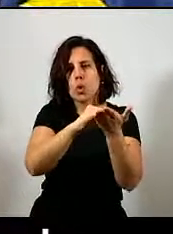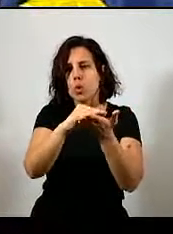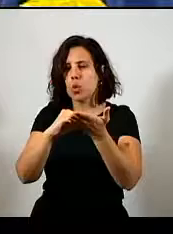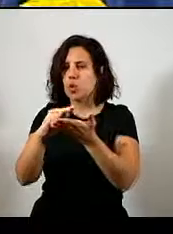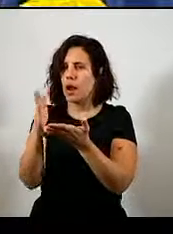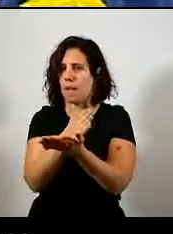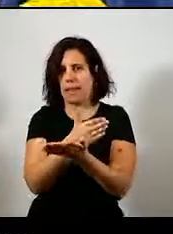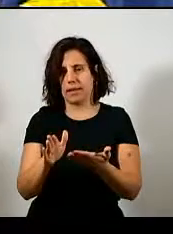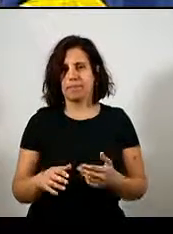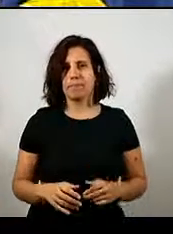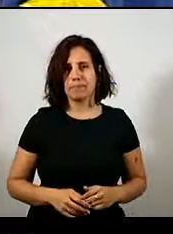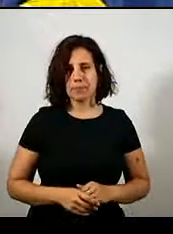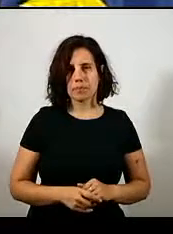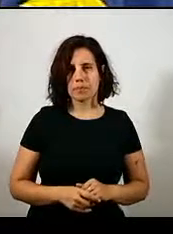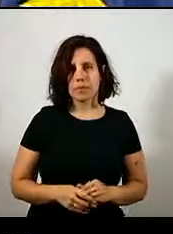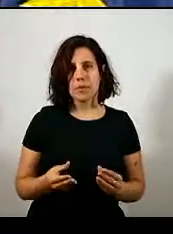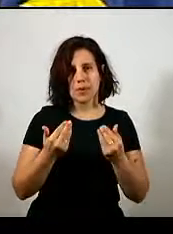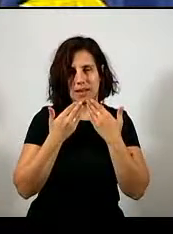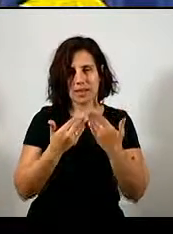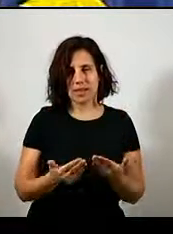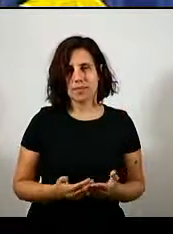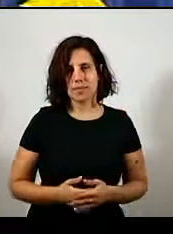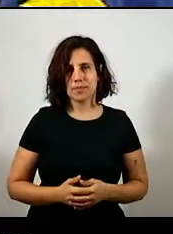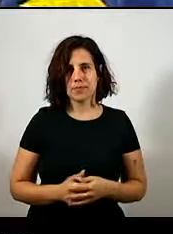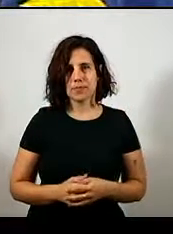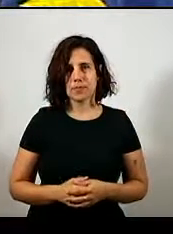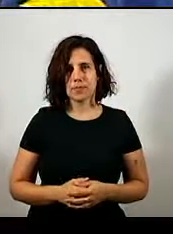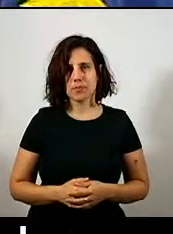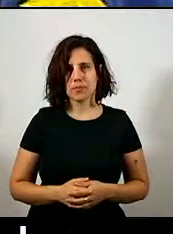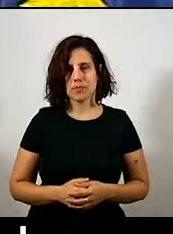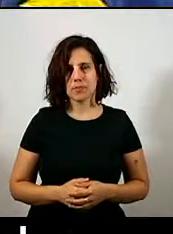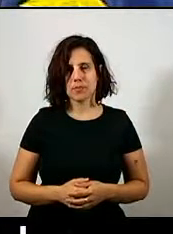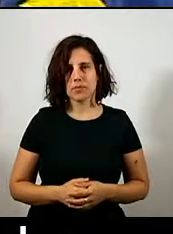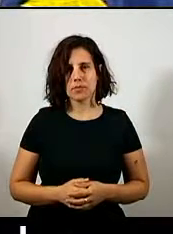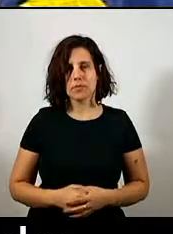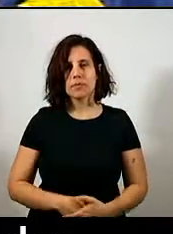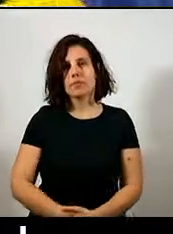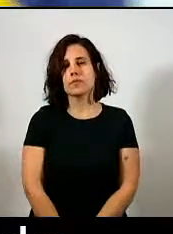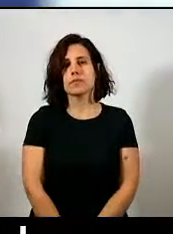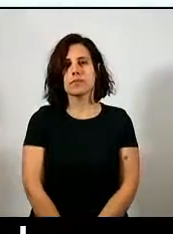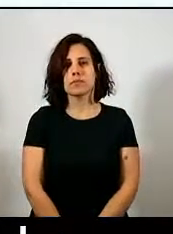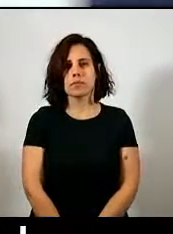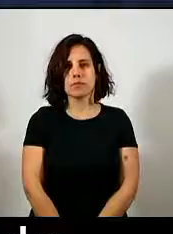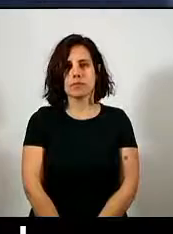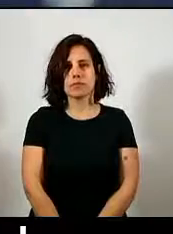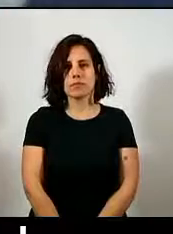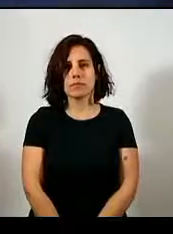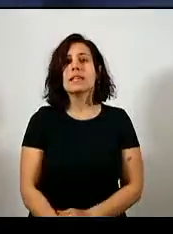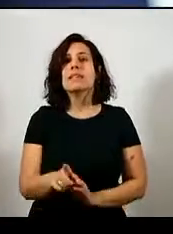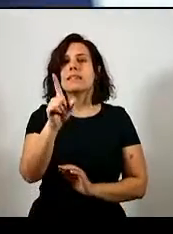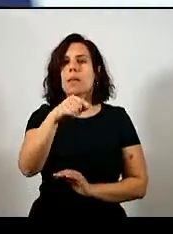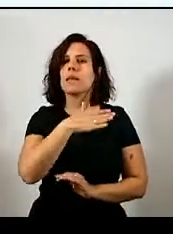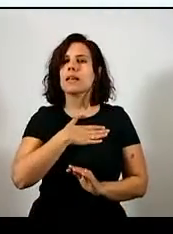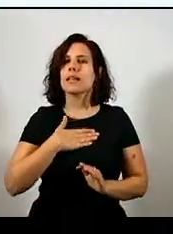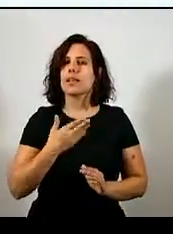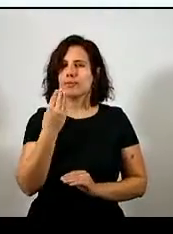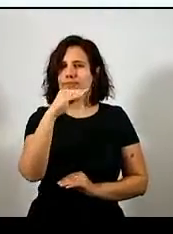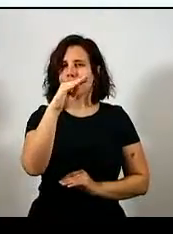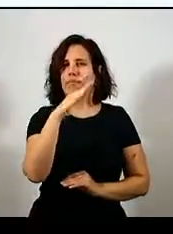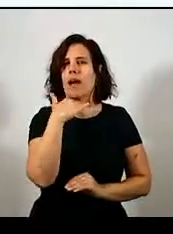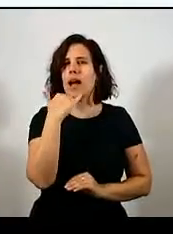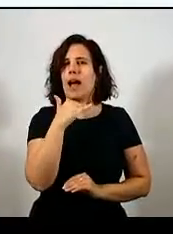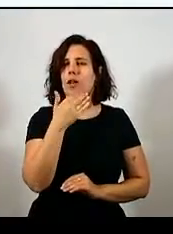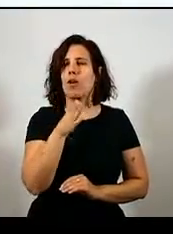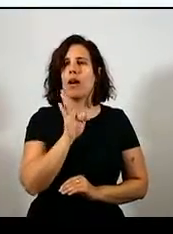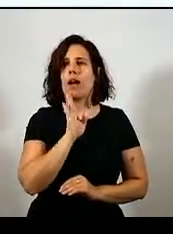ellos. Muchas gracias. Quisiera aclarar una cosa más en relación a lo que habéis dicho, que creo que